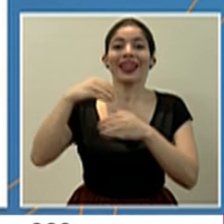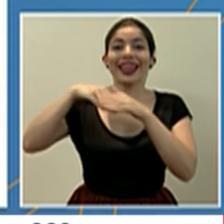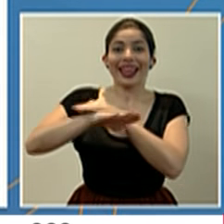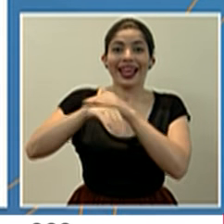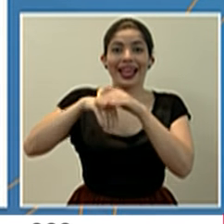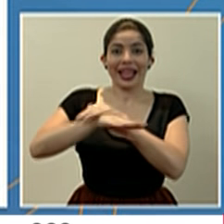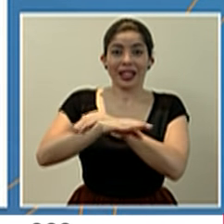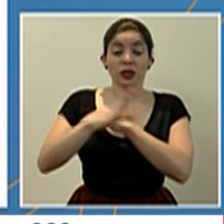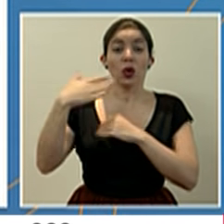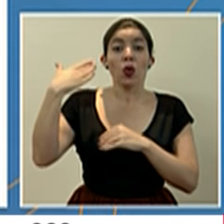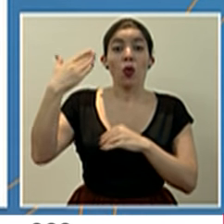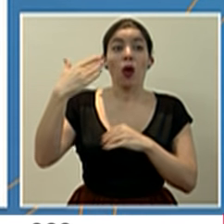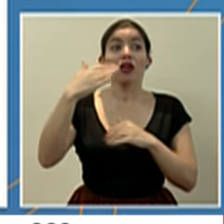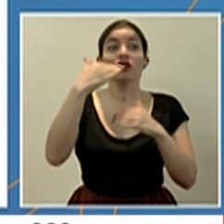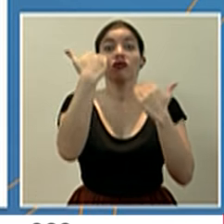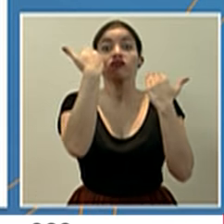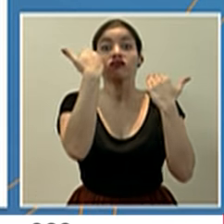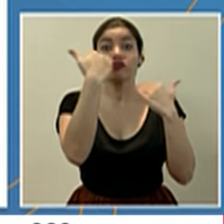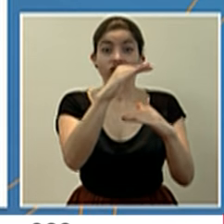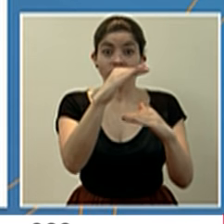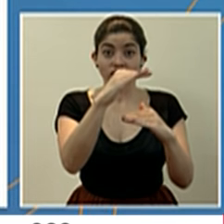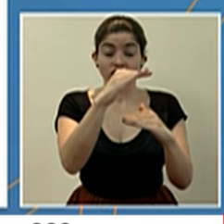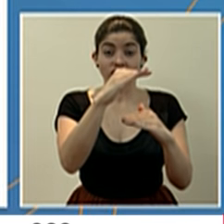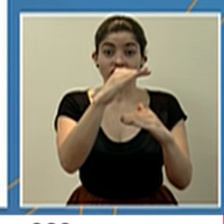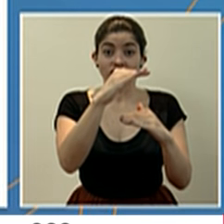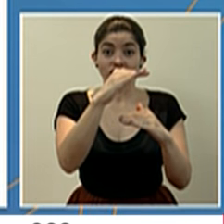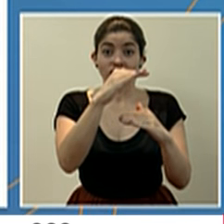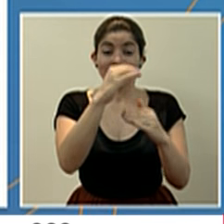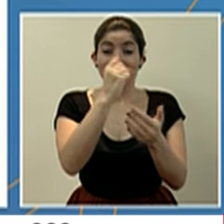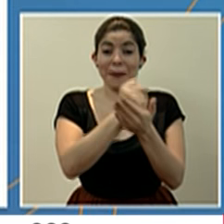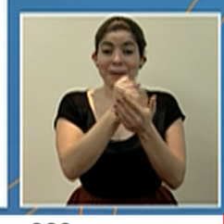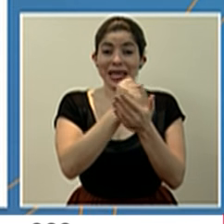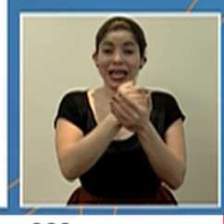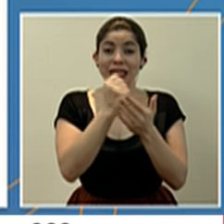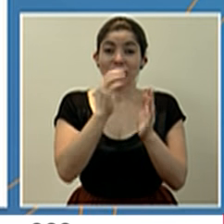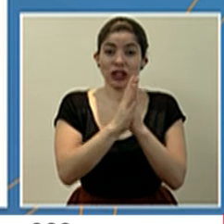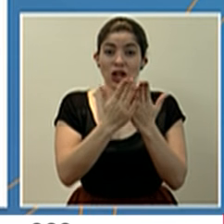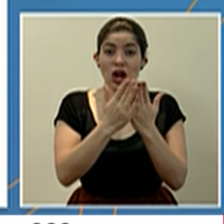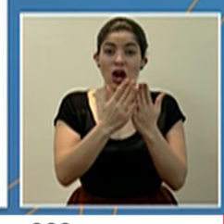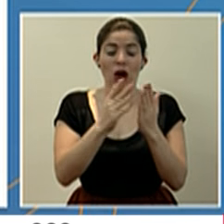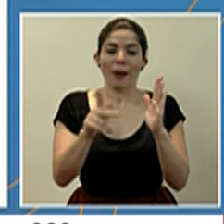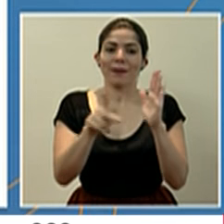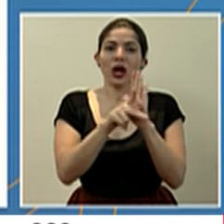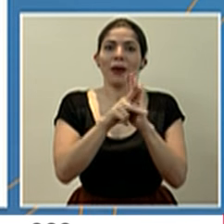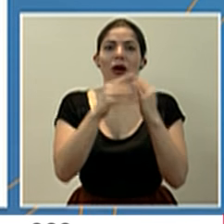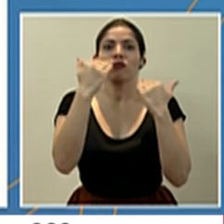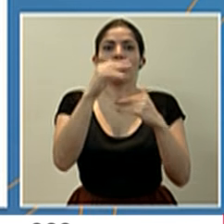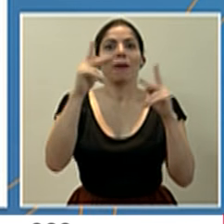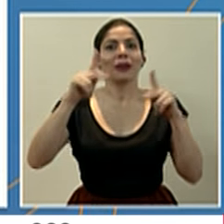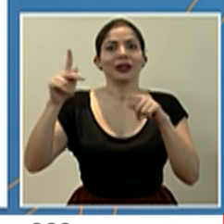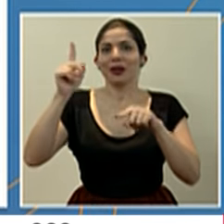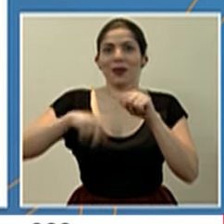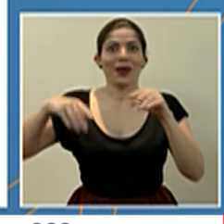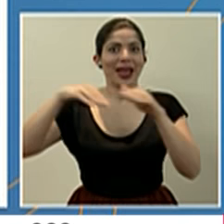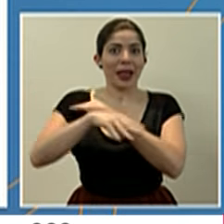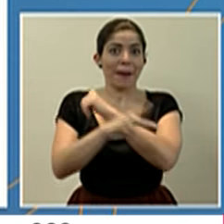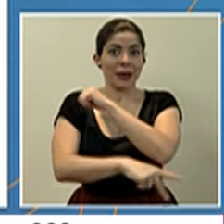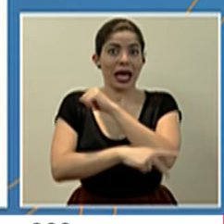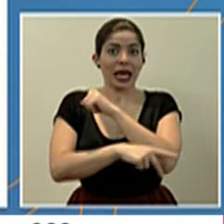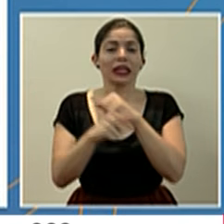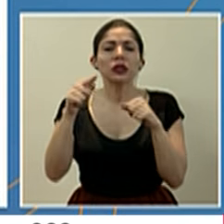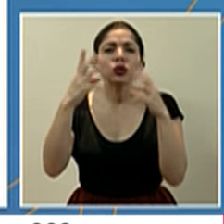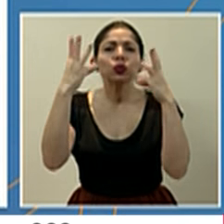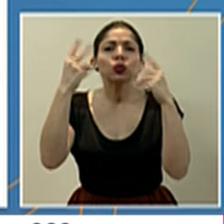fijó la restricción desde el punto de vista migratorio de personas a territorio costarricense. Ingresos